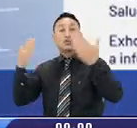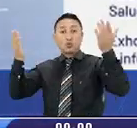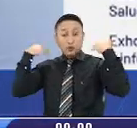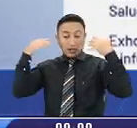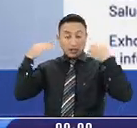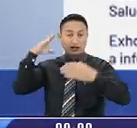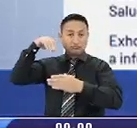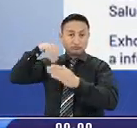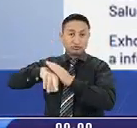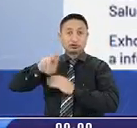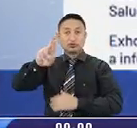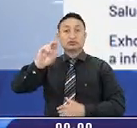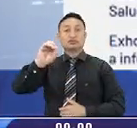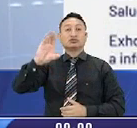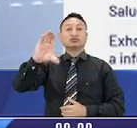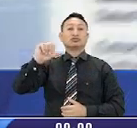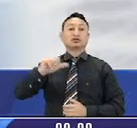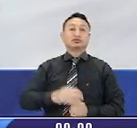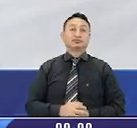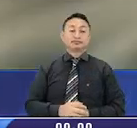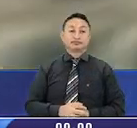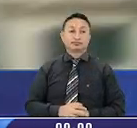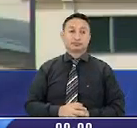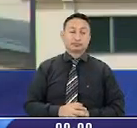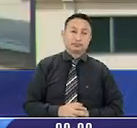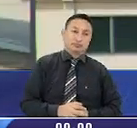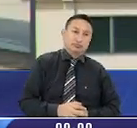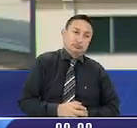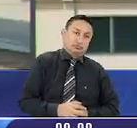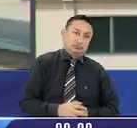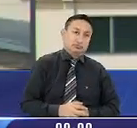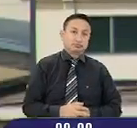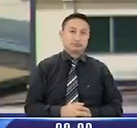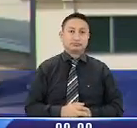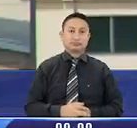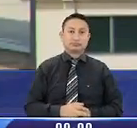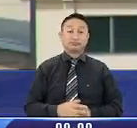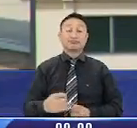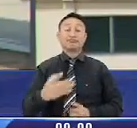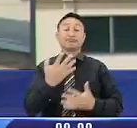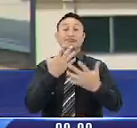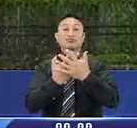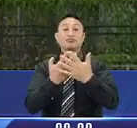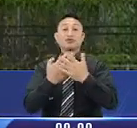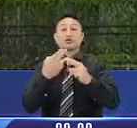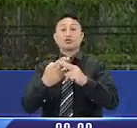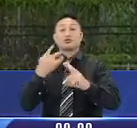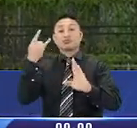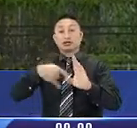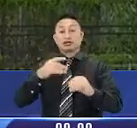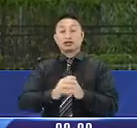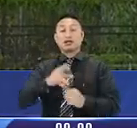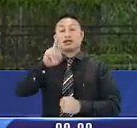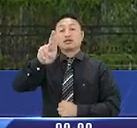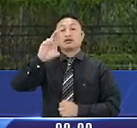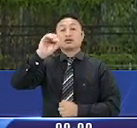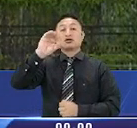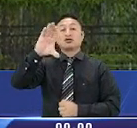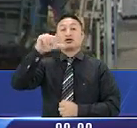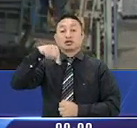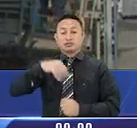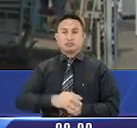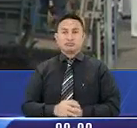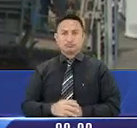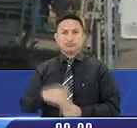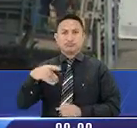Libertad Masculino Guayas número 3. Se trata de la conocida como La Roca, también considerada la prisión de